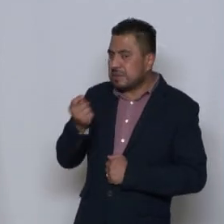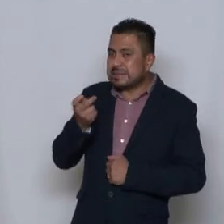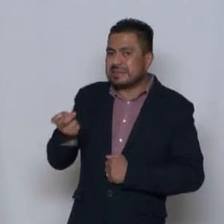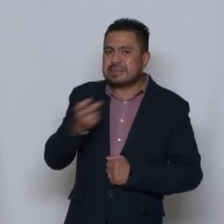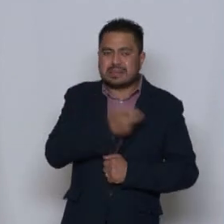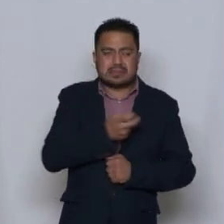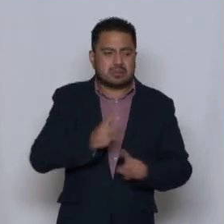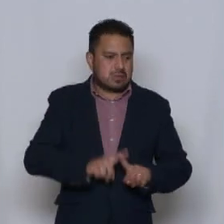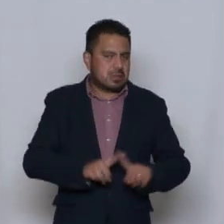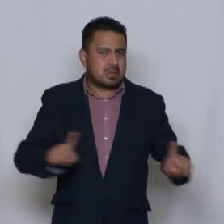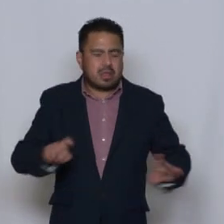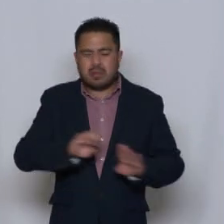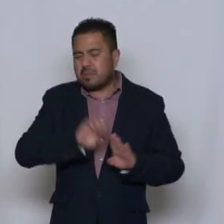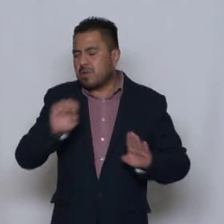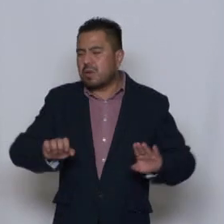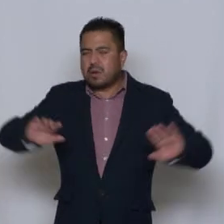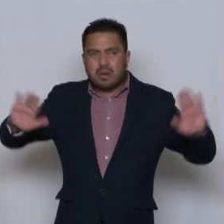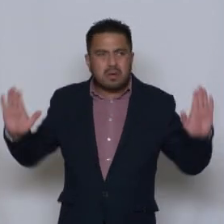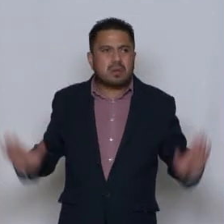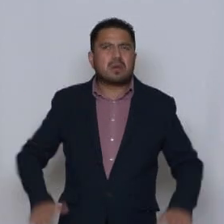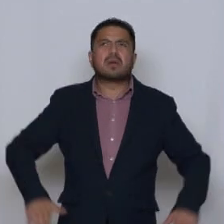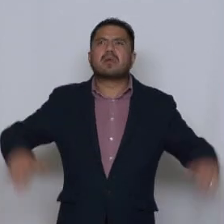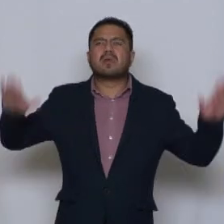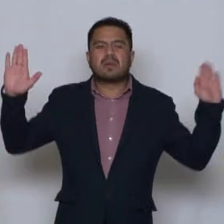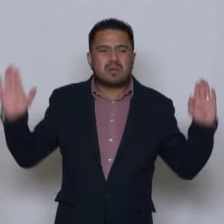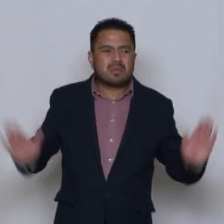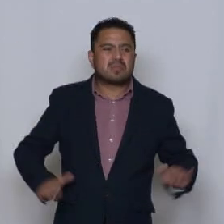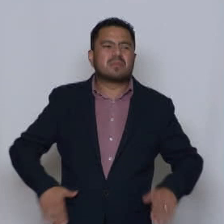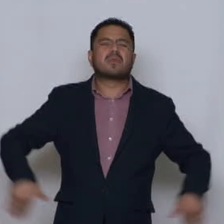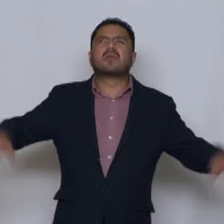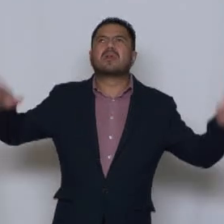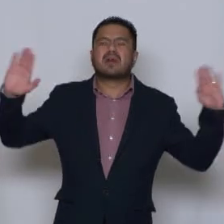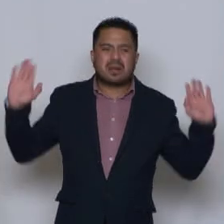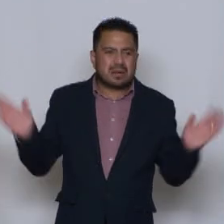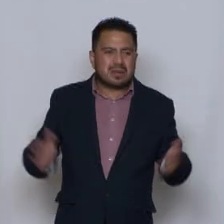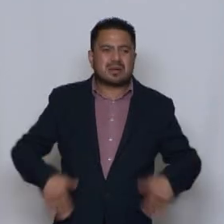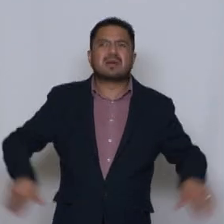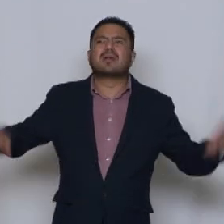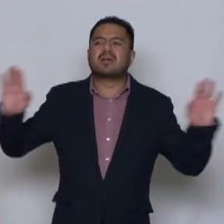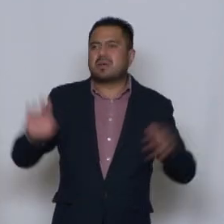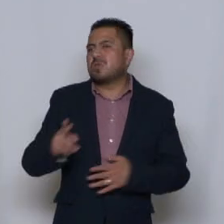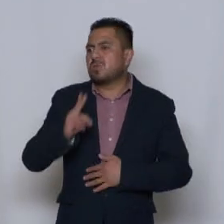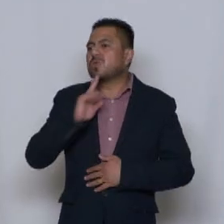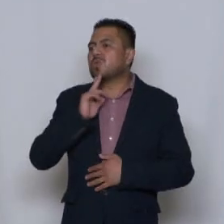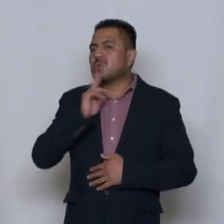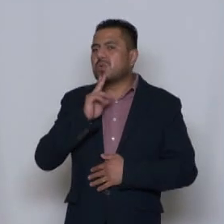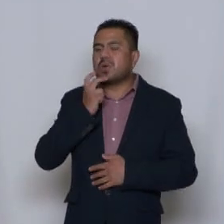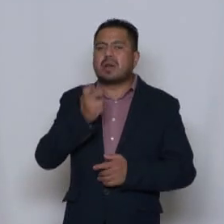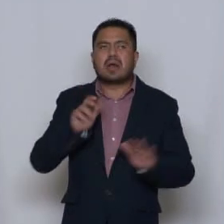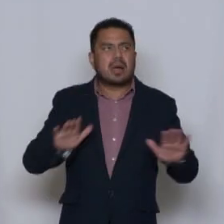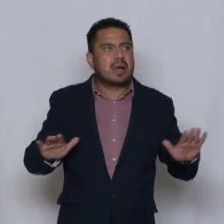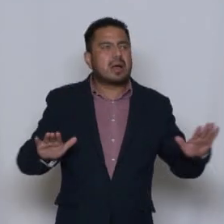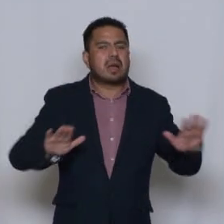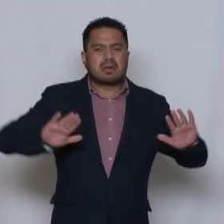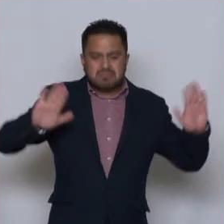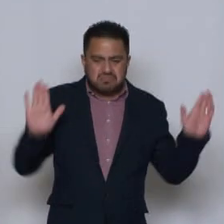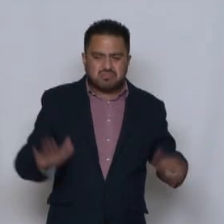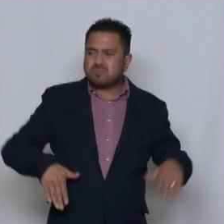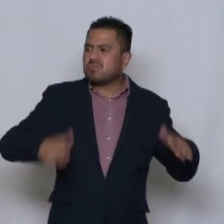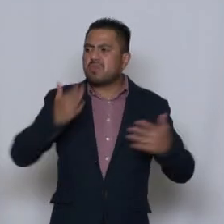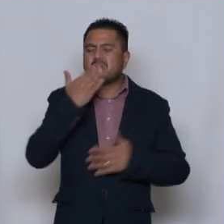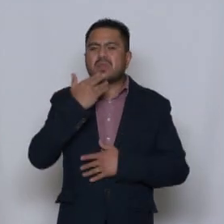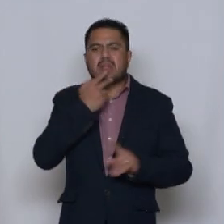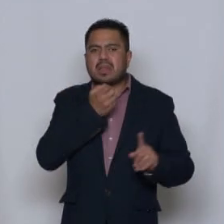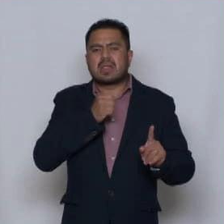muy diferentes. Por ejemplo, un ave que vuela utiliza las alas, si no aletea, por así